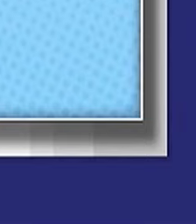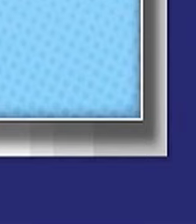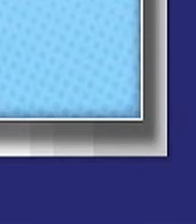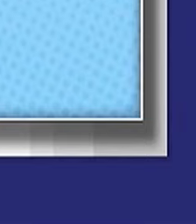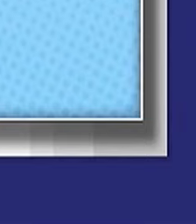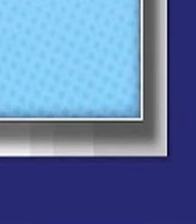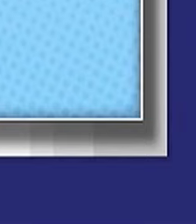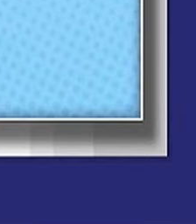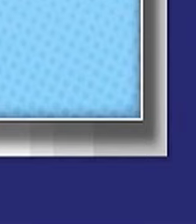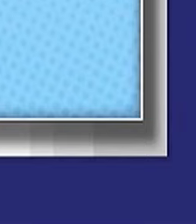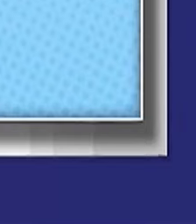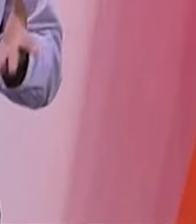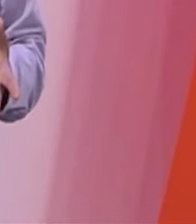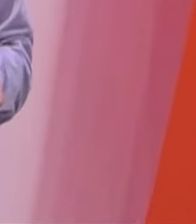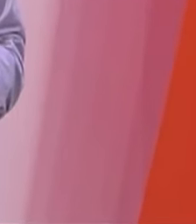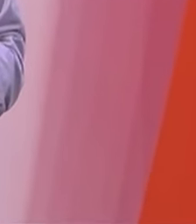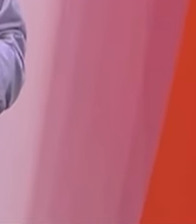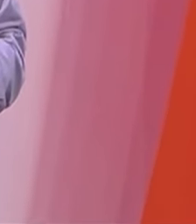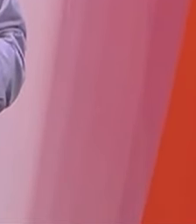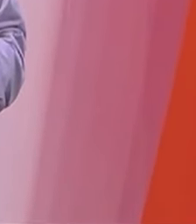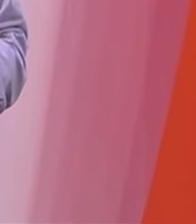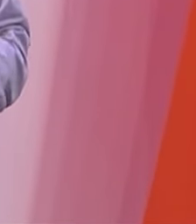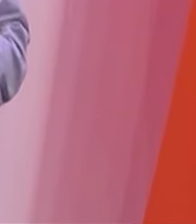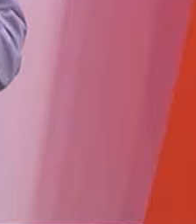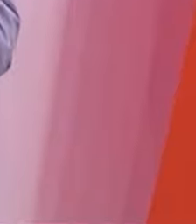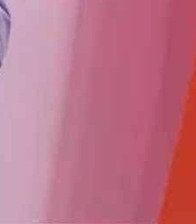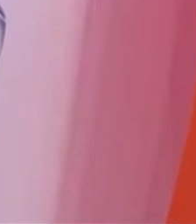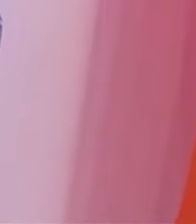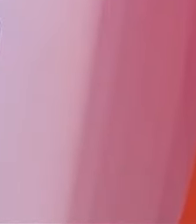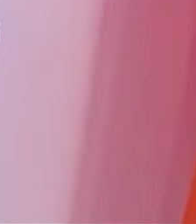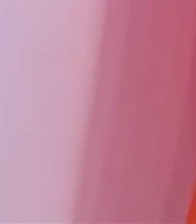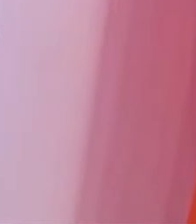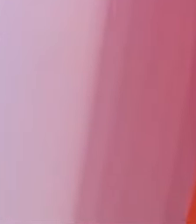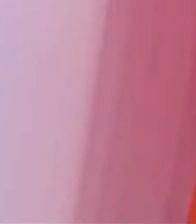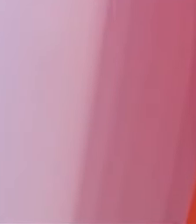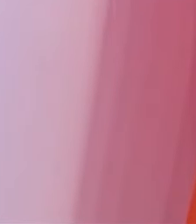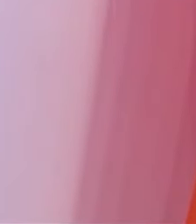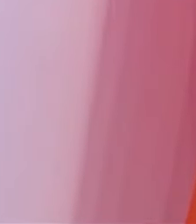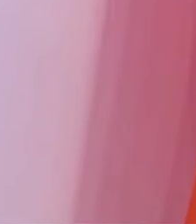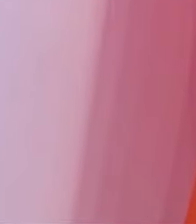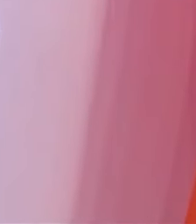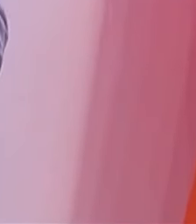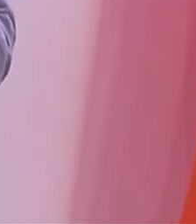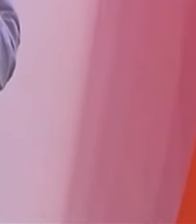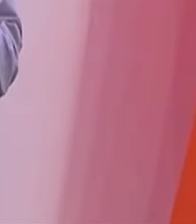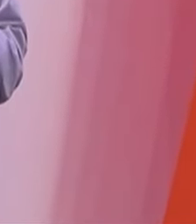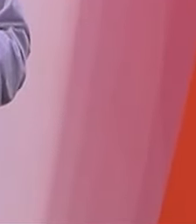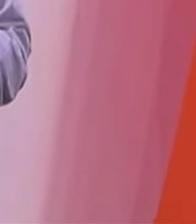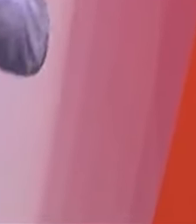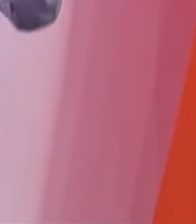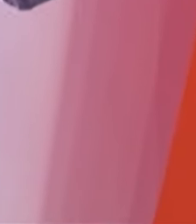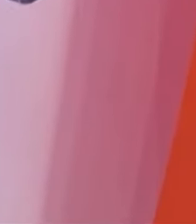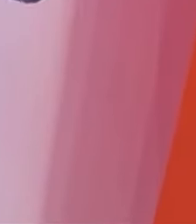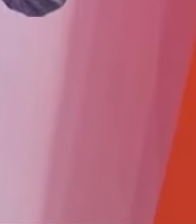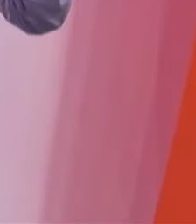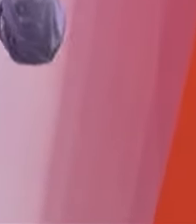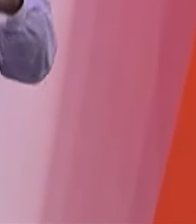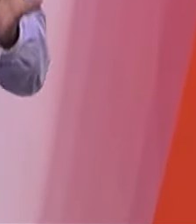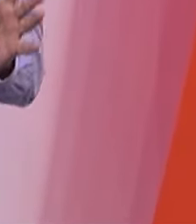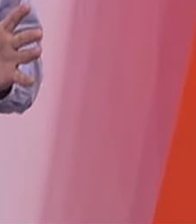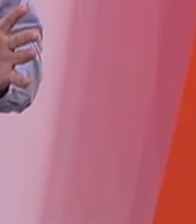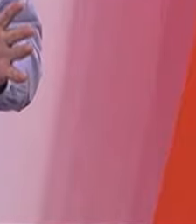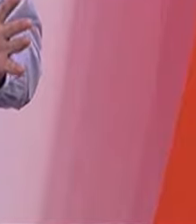por lo menos. ¿Quién es nuestro profesor? ¿Cómo se llama nuestra mamá? Y vamos a responderlas también. Armamos